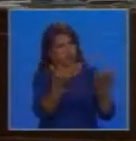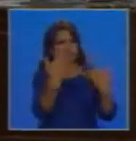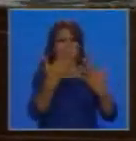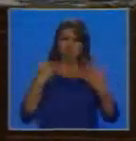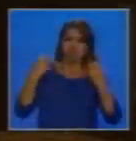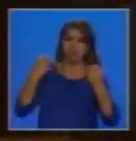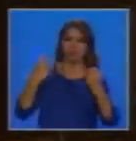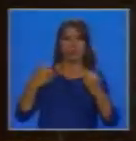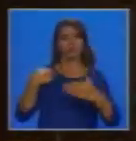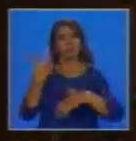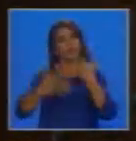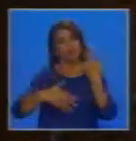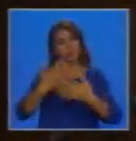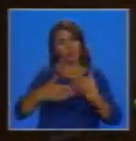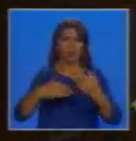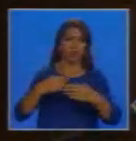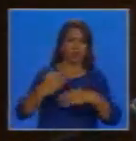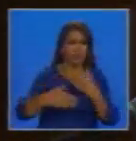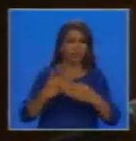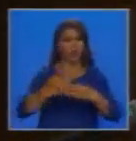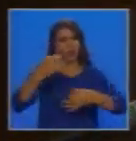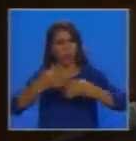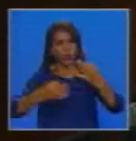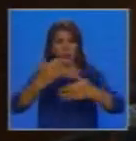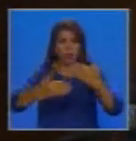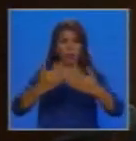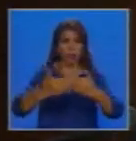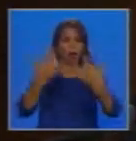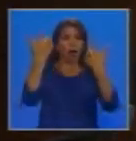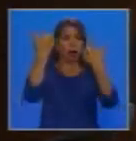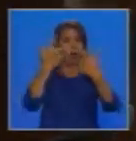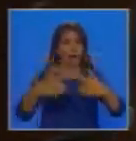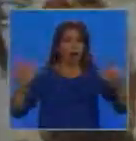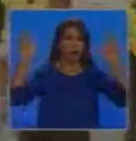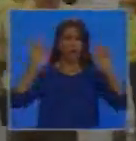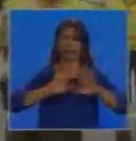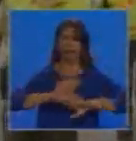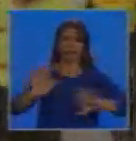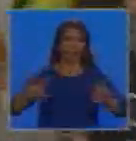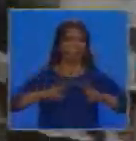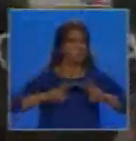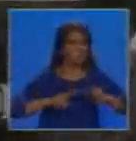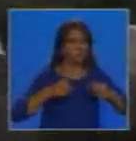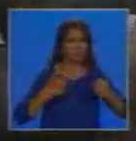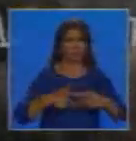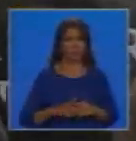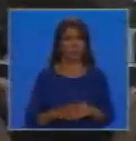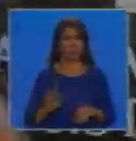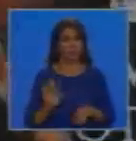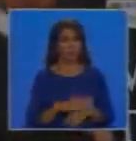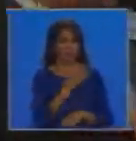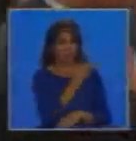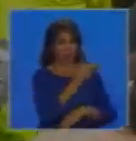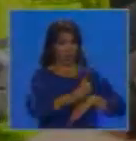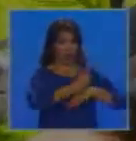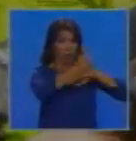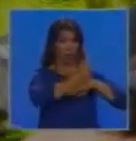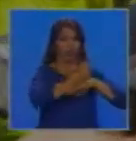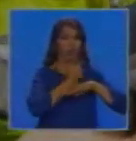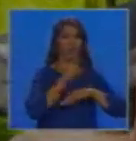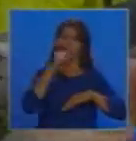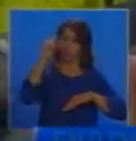jueces y la Corte Nacional de Justicia ratificó en casación su inocencia. Pero el fiscal general cree que debe ser juzgada.